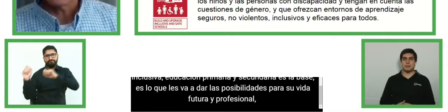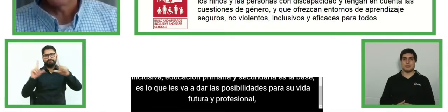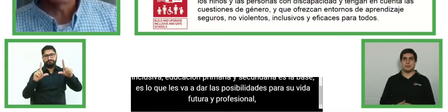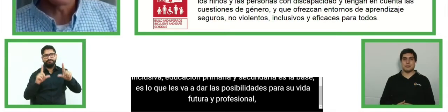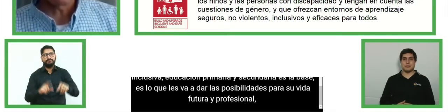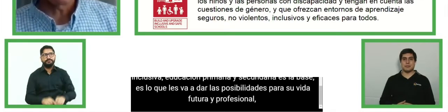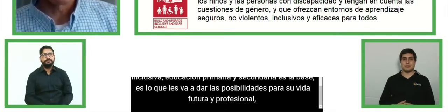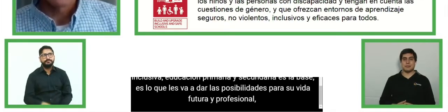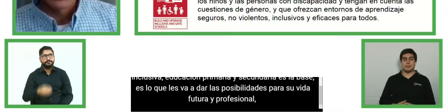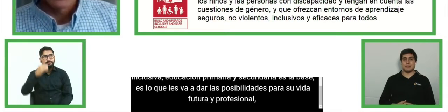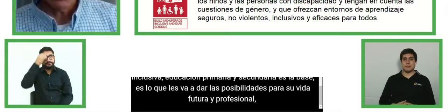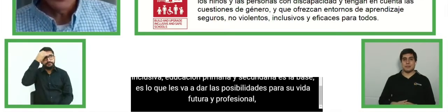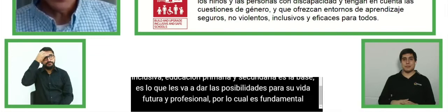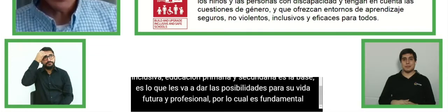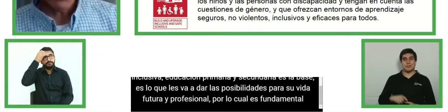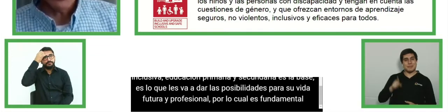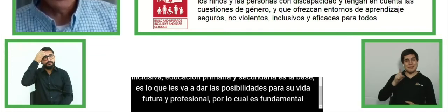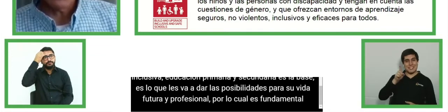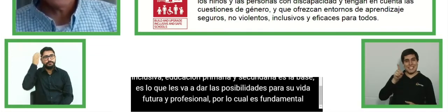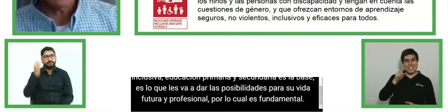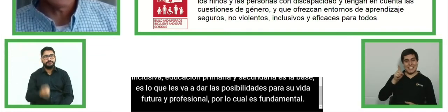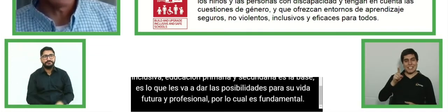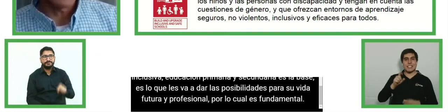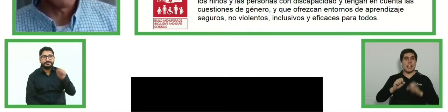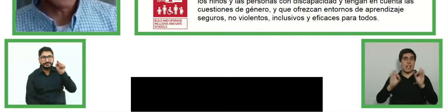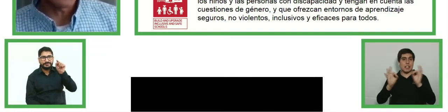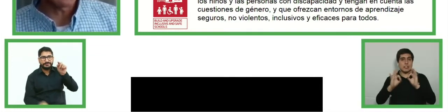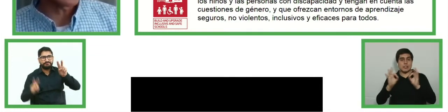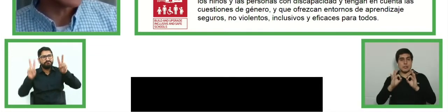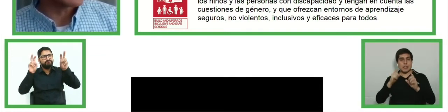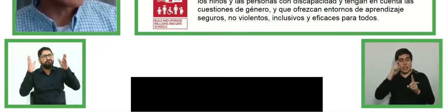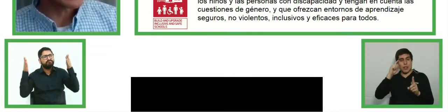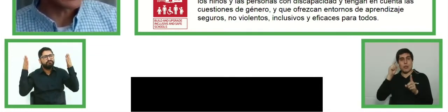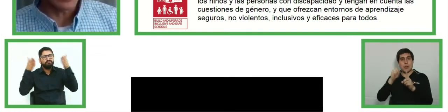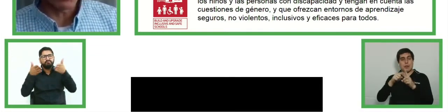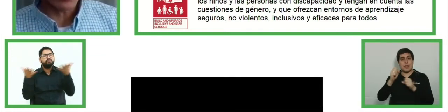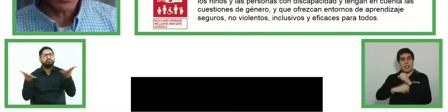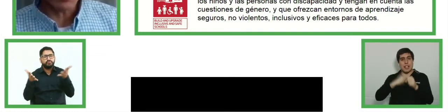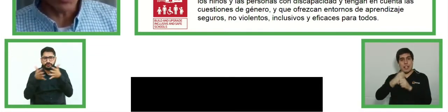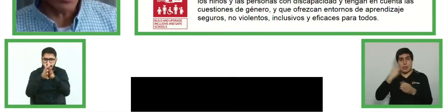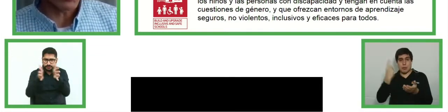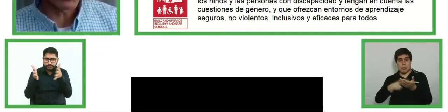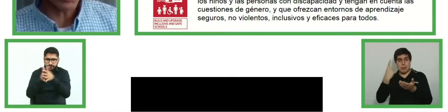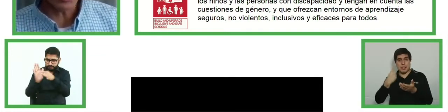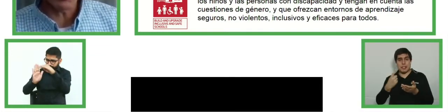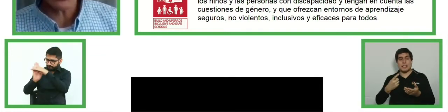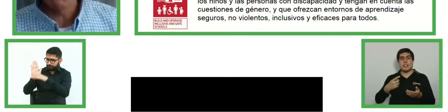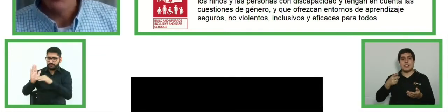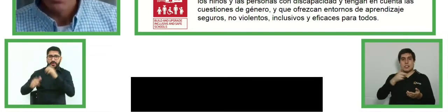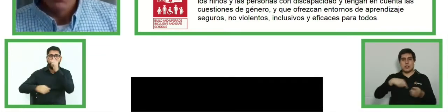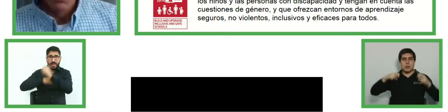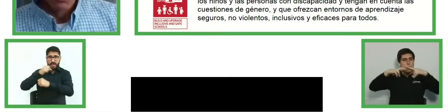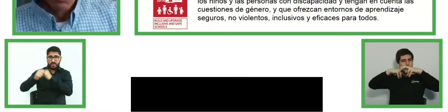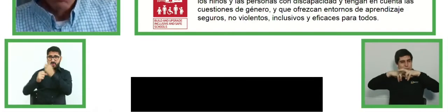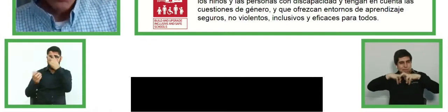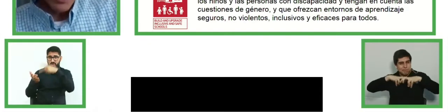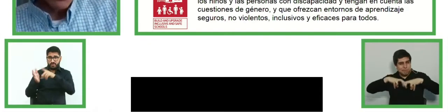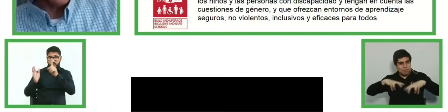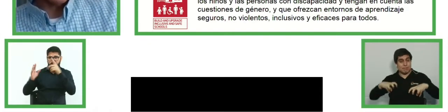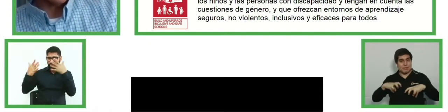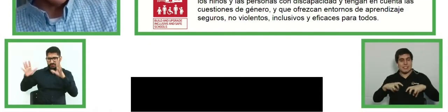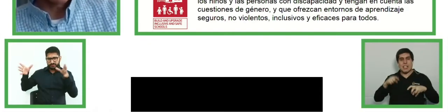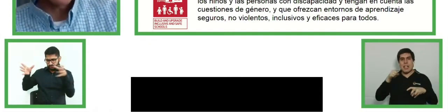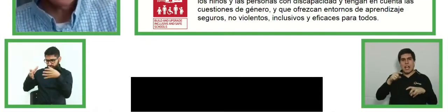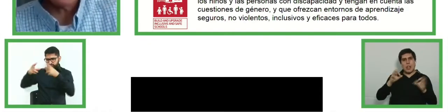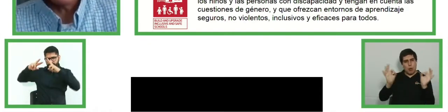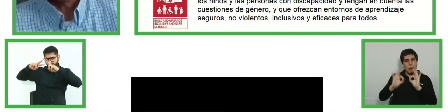En este punto, comentar, claro, que dentro de ese objetivo del milenio, pues si digamos que exploramos un poquito más, pues ahí nos